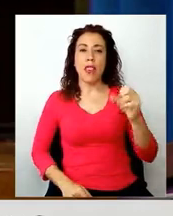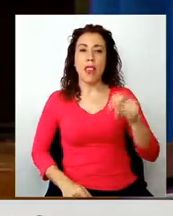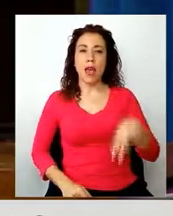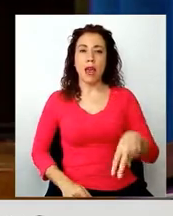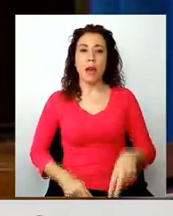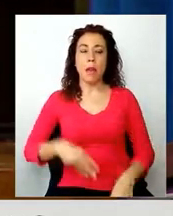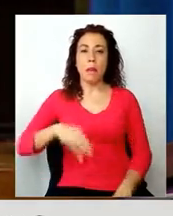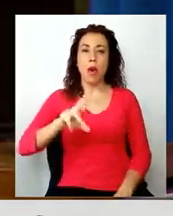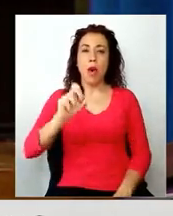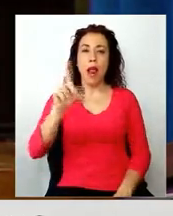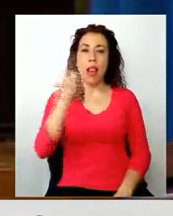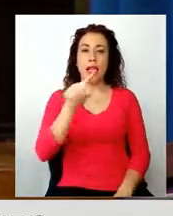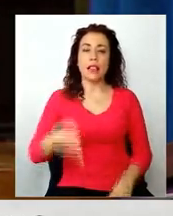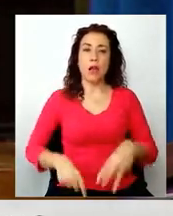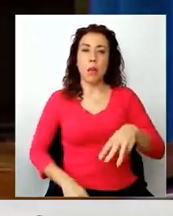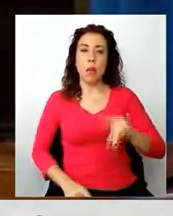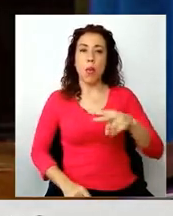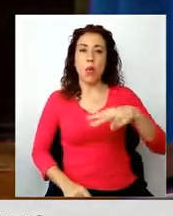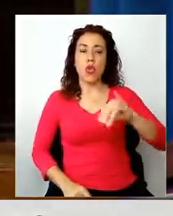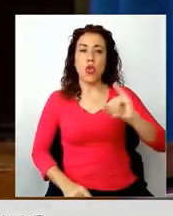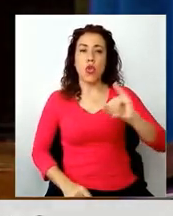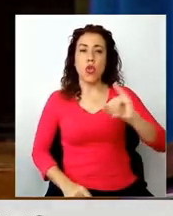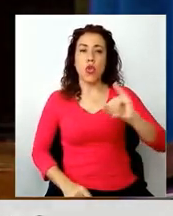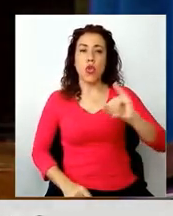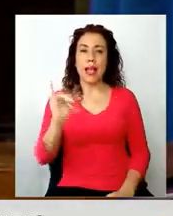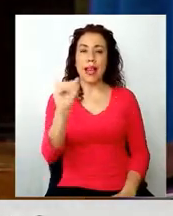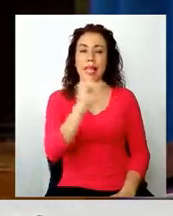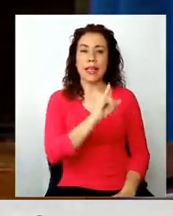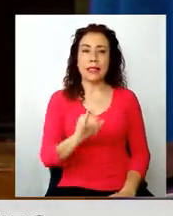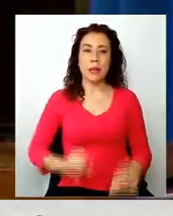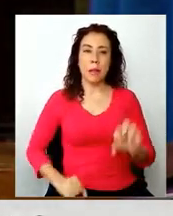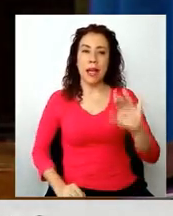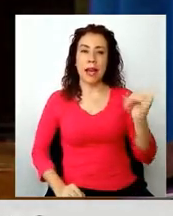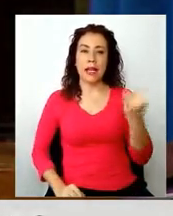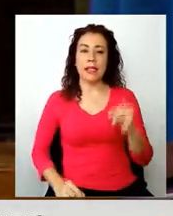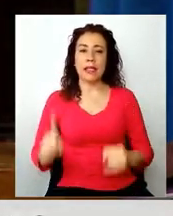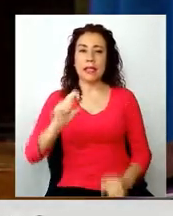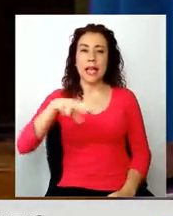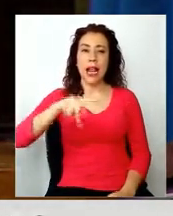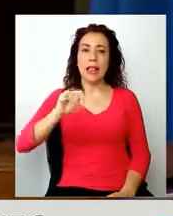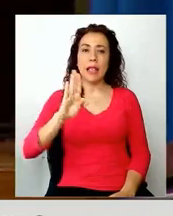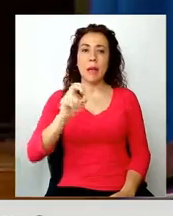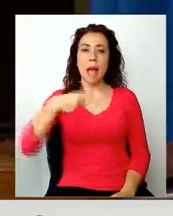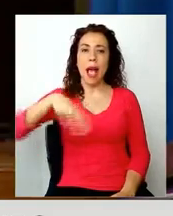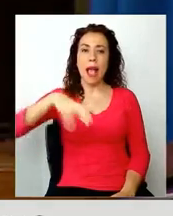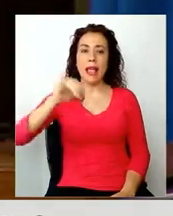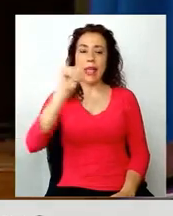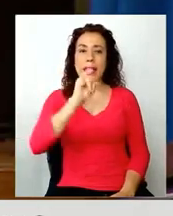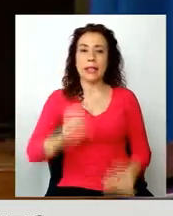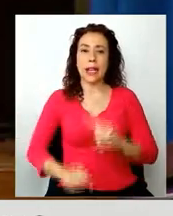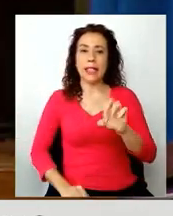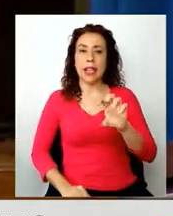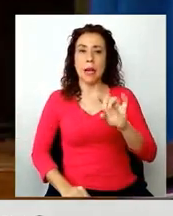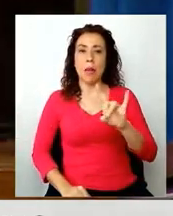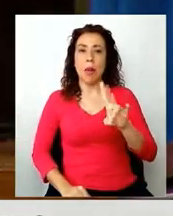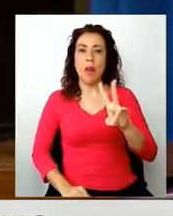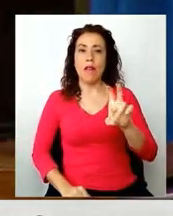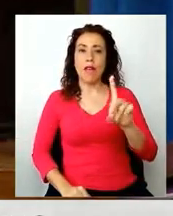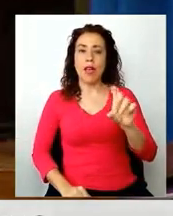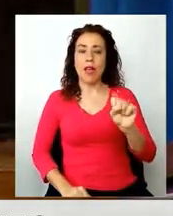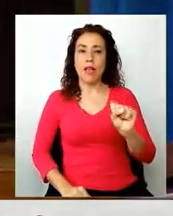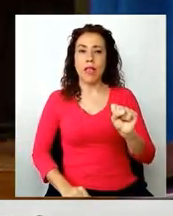Francesca Muñoz Marlene Pérez Joana Pérez Marisela santibáñez y Alexis Sepúlveda en virtud del cual